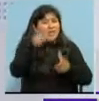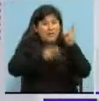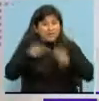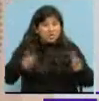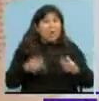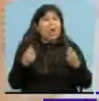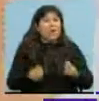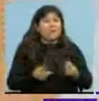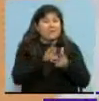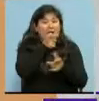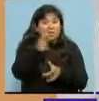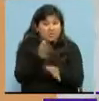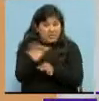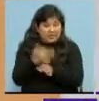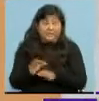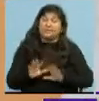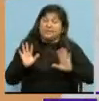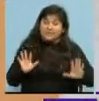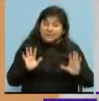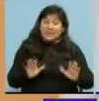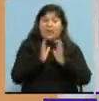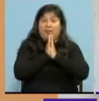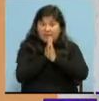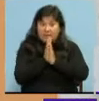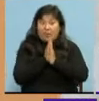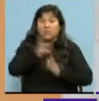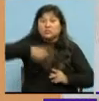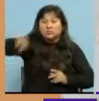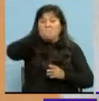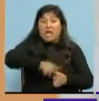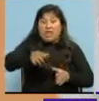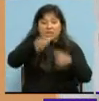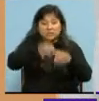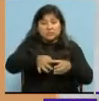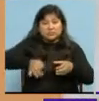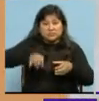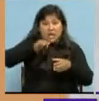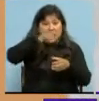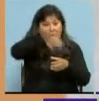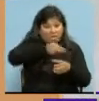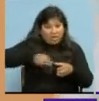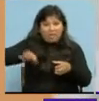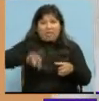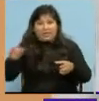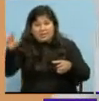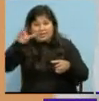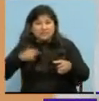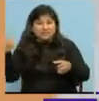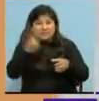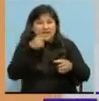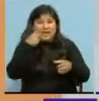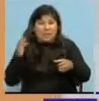para control de plagas si este caso de carnívoros hay otros métodos que se acerquen al